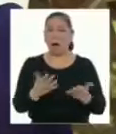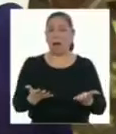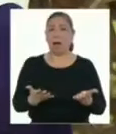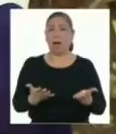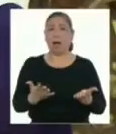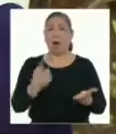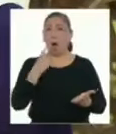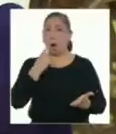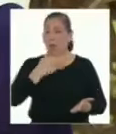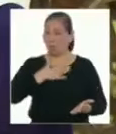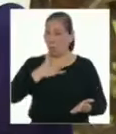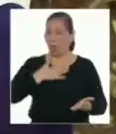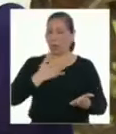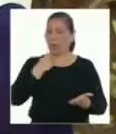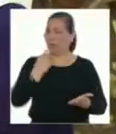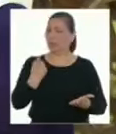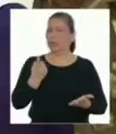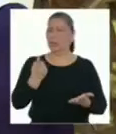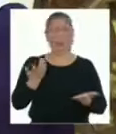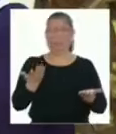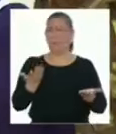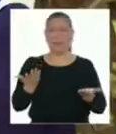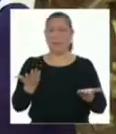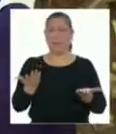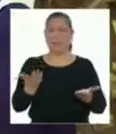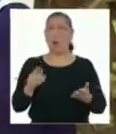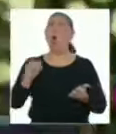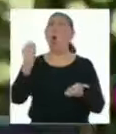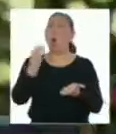Envió de nuevo otros